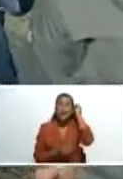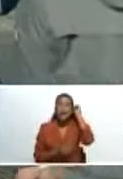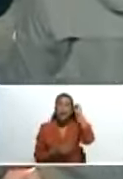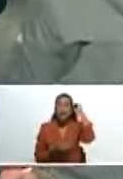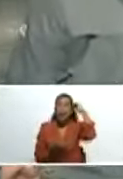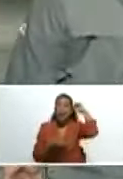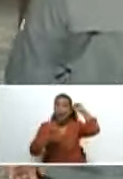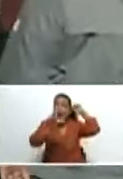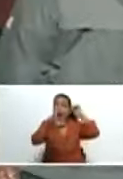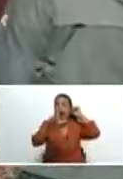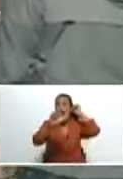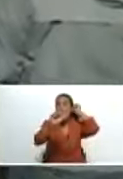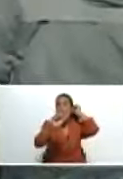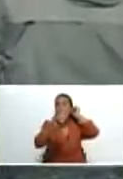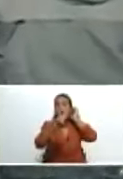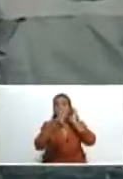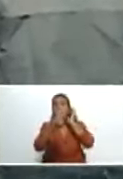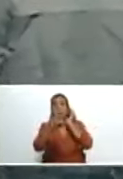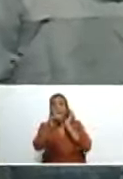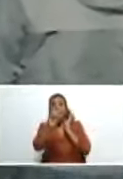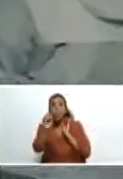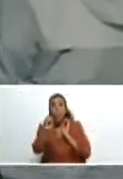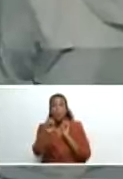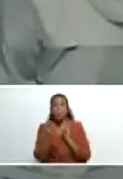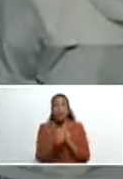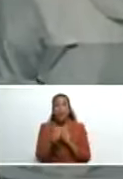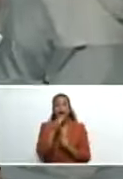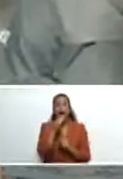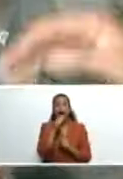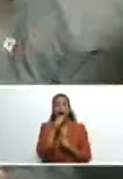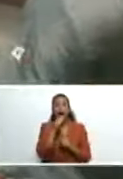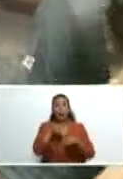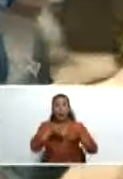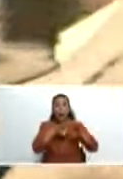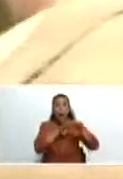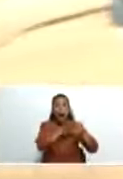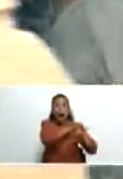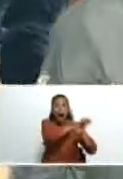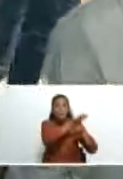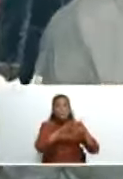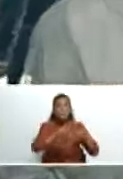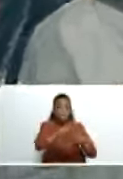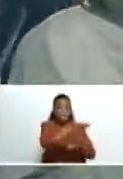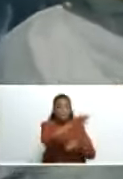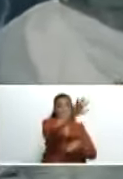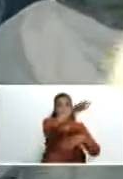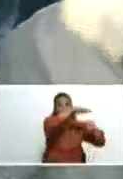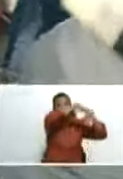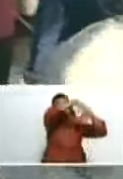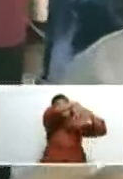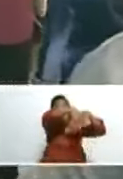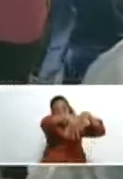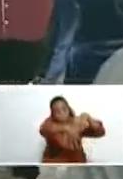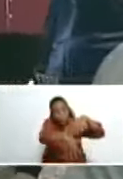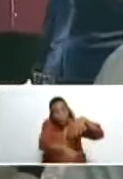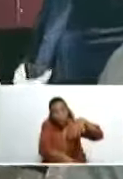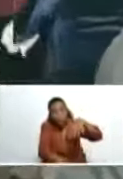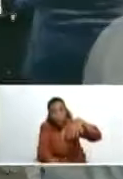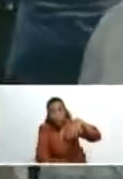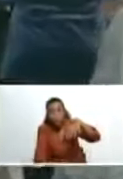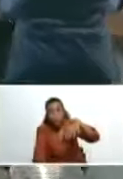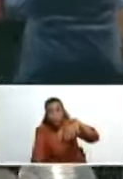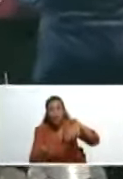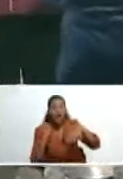lavado? Era un espacio por donde circulan las aguas. Las aguas subterráneas de Caracas. Famosas.